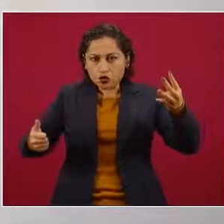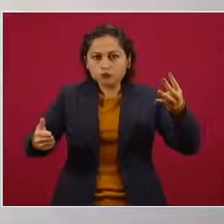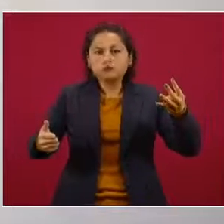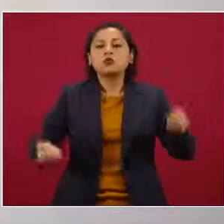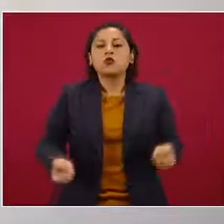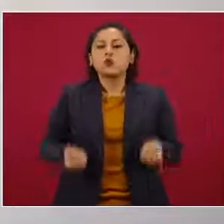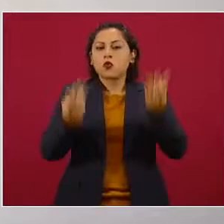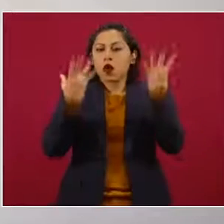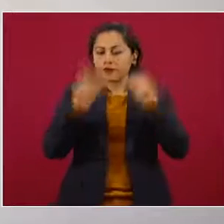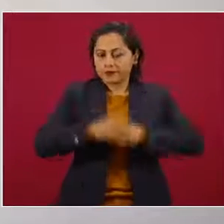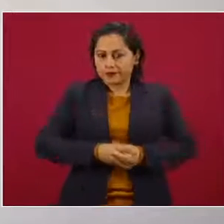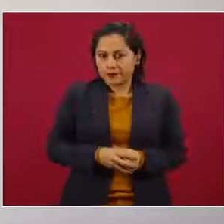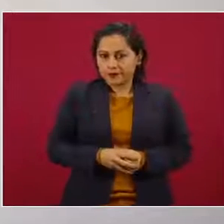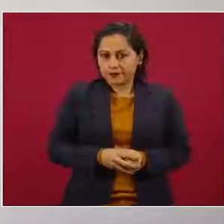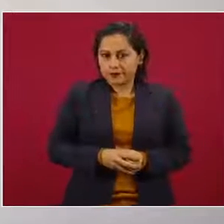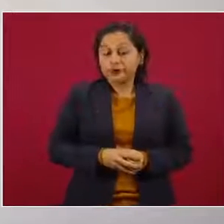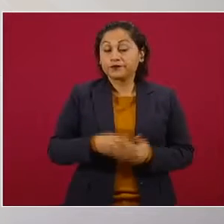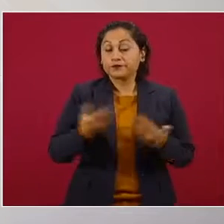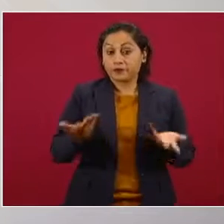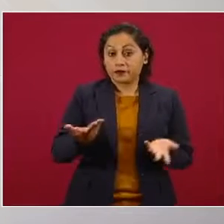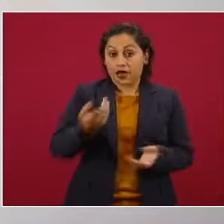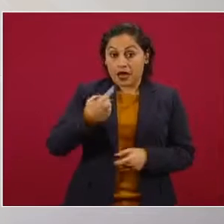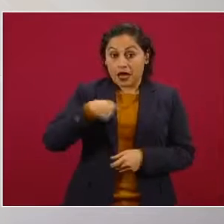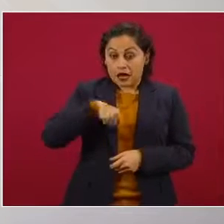Y lo que corresponde al gobierno federal,